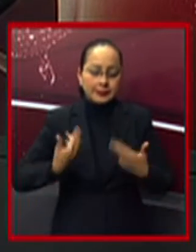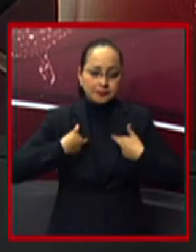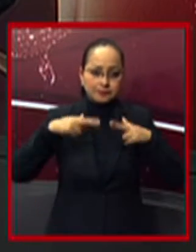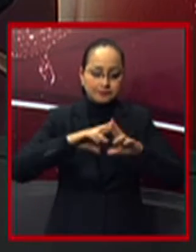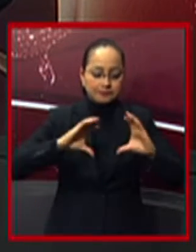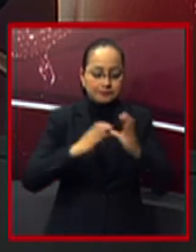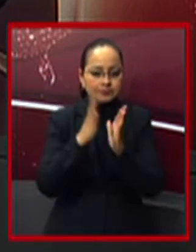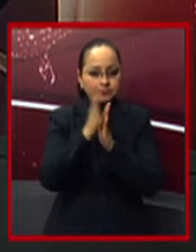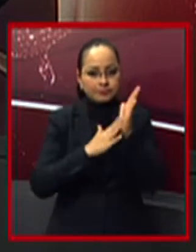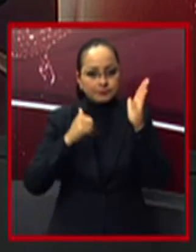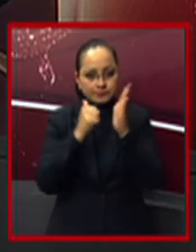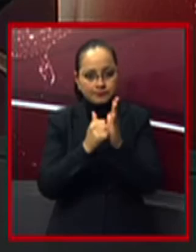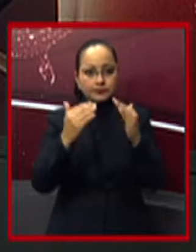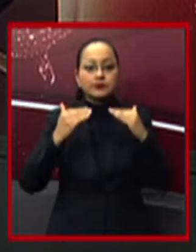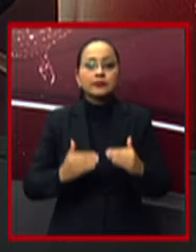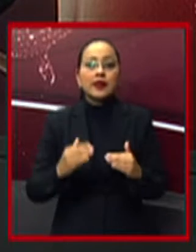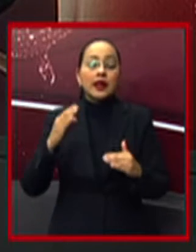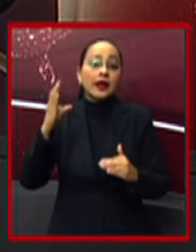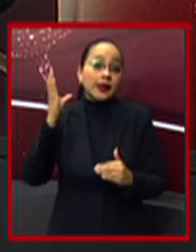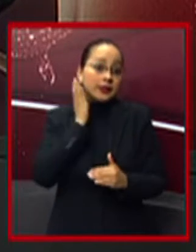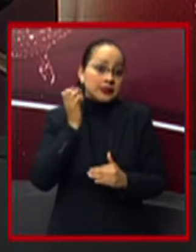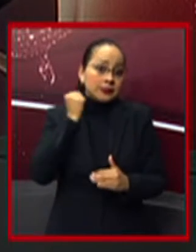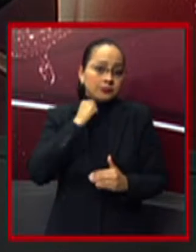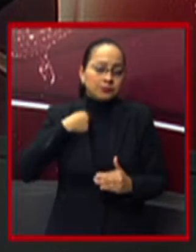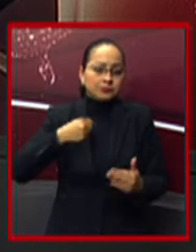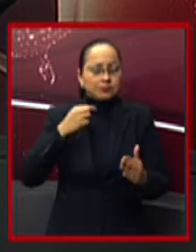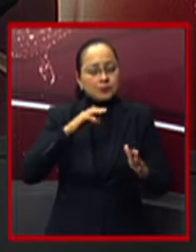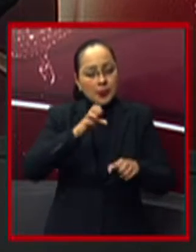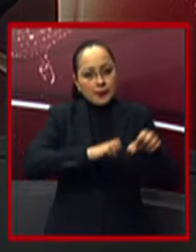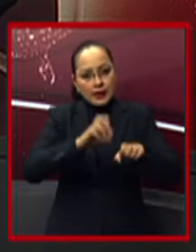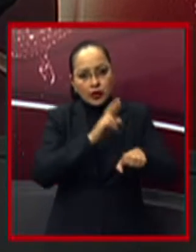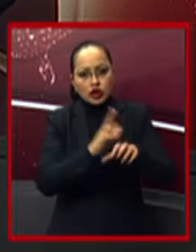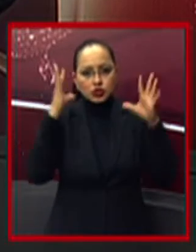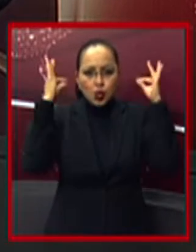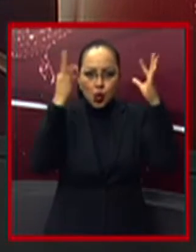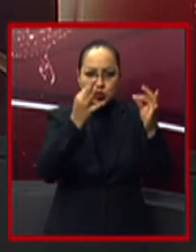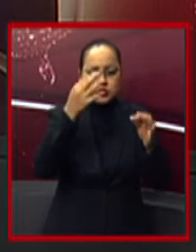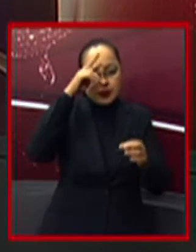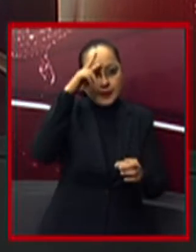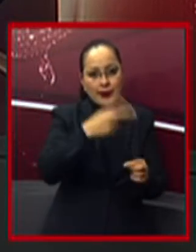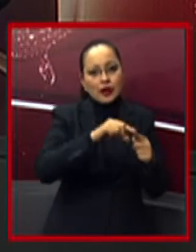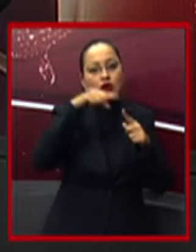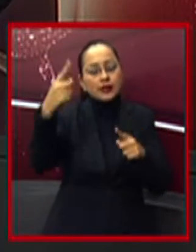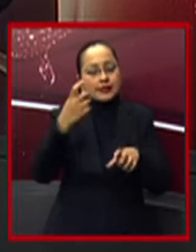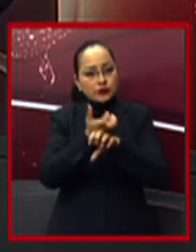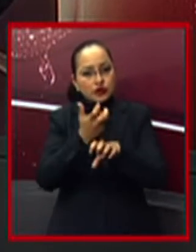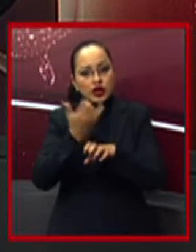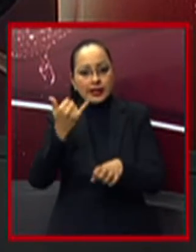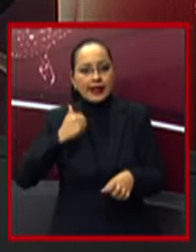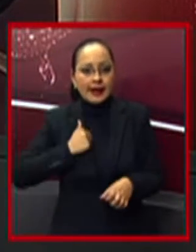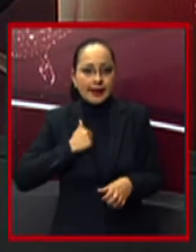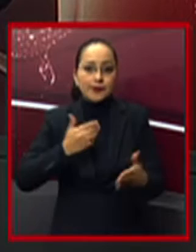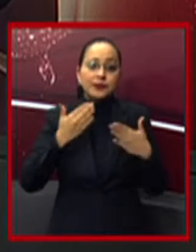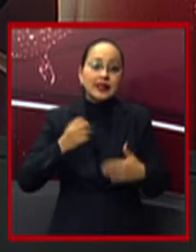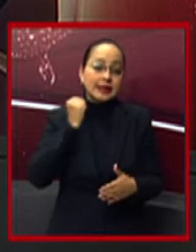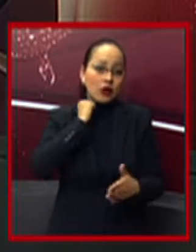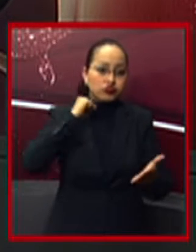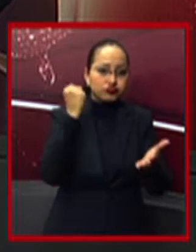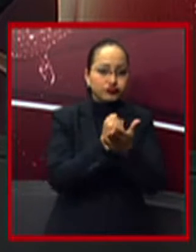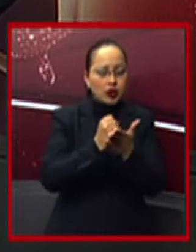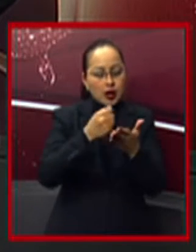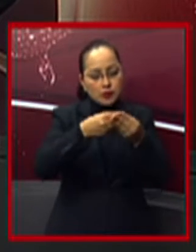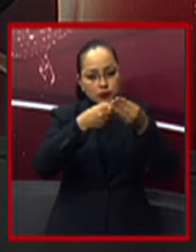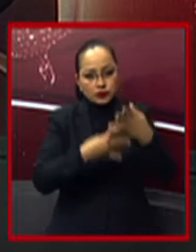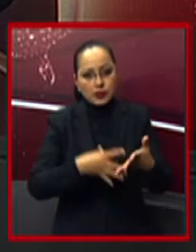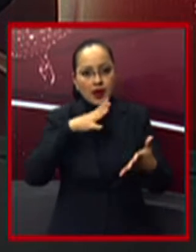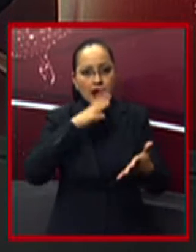de Nueva Zelanda. La Cámara Alta ratificó a embajadores y cónsules de México en Estados Unidos y Canadá. El Senado aprobó las modificaciones a